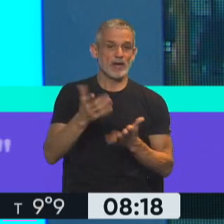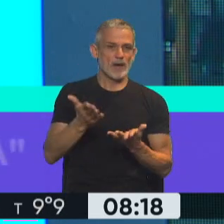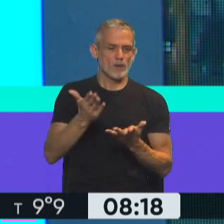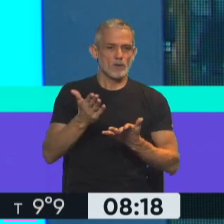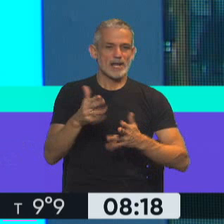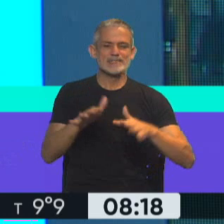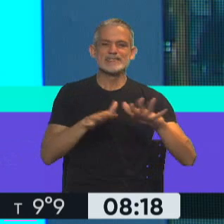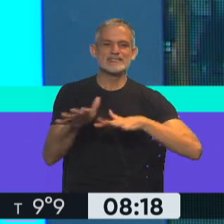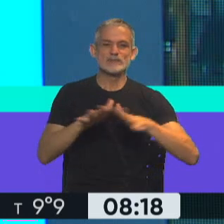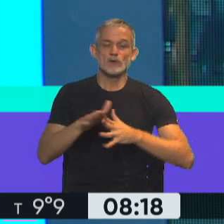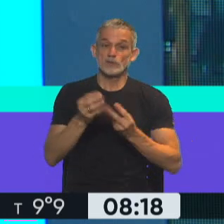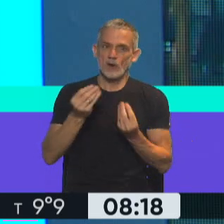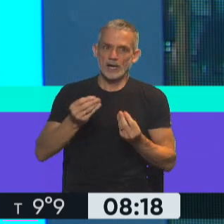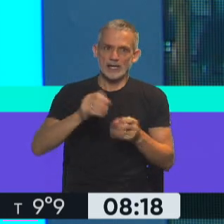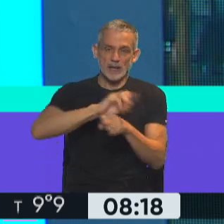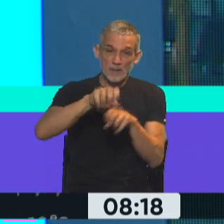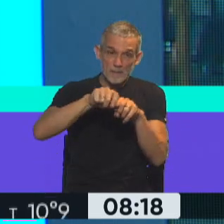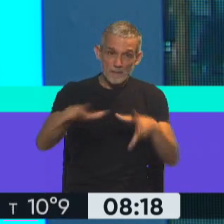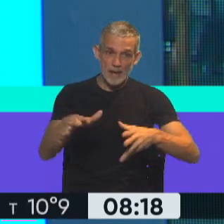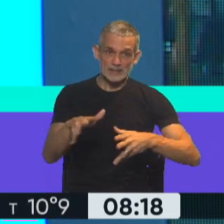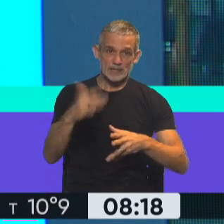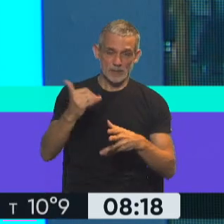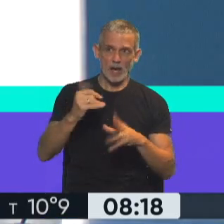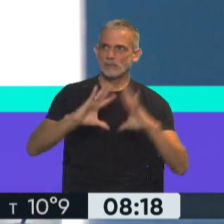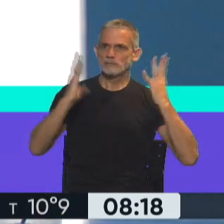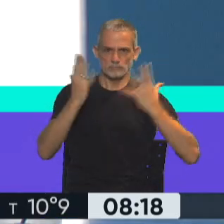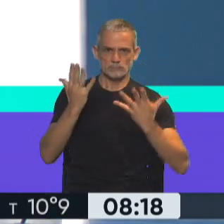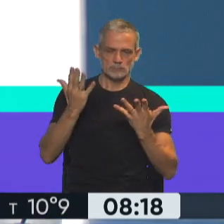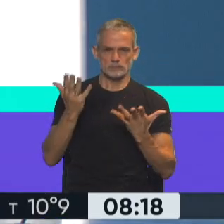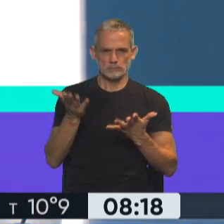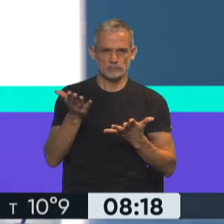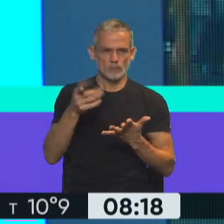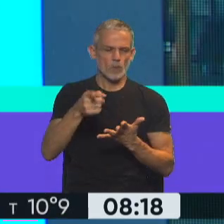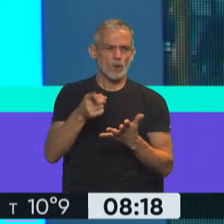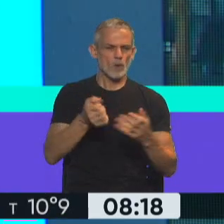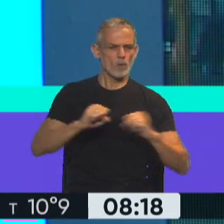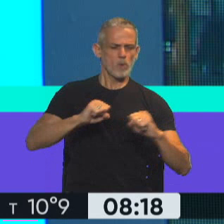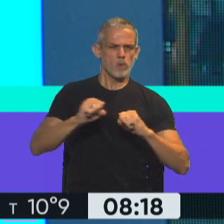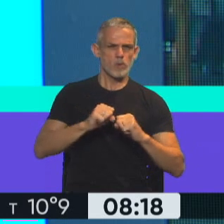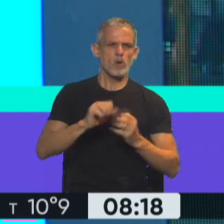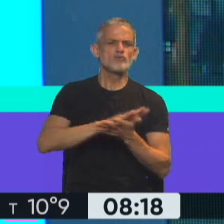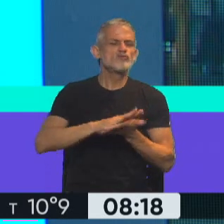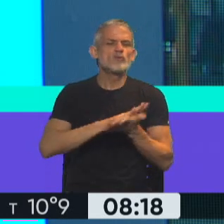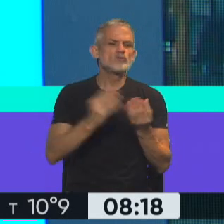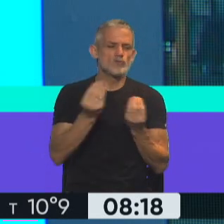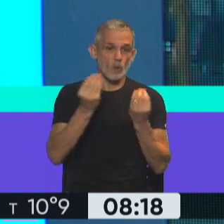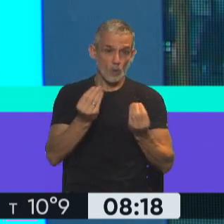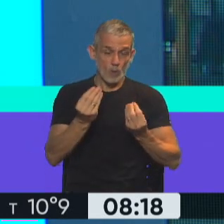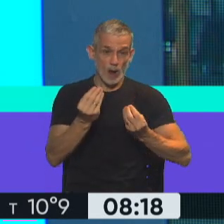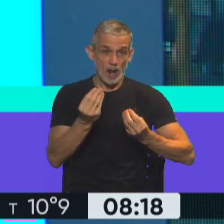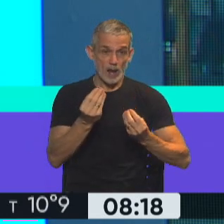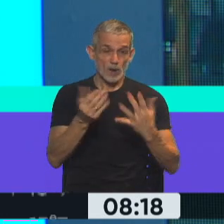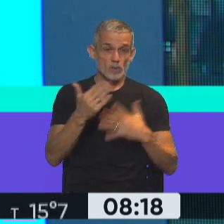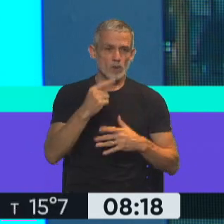una situación que esta pandemia hay una disputa a nivel geopolítico. ¿Y cuál es la disputa? La disputa es si la salida de esta pandemia va a ser con